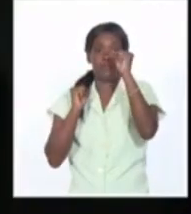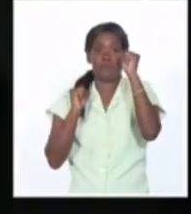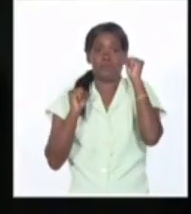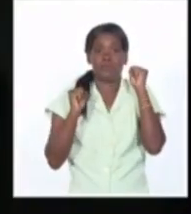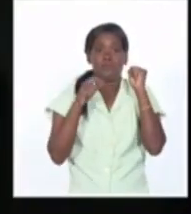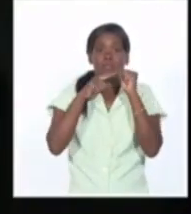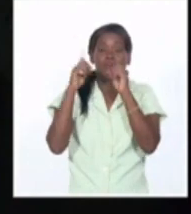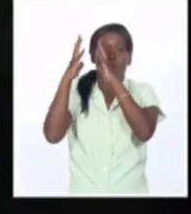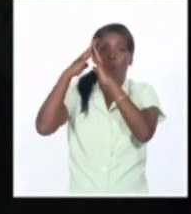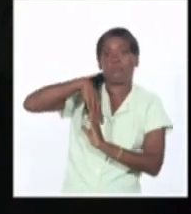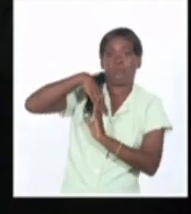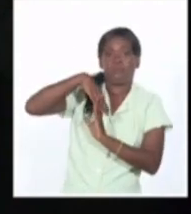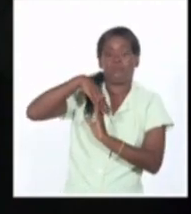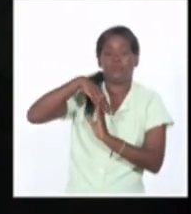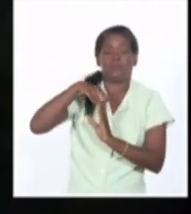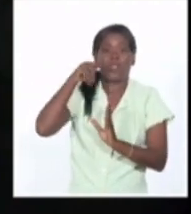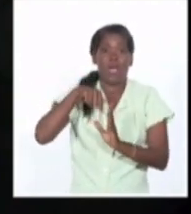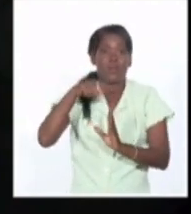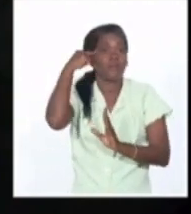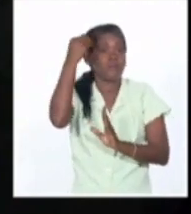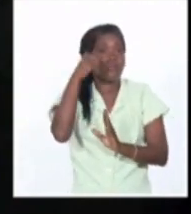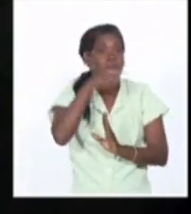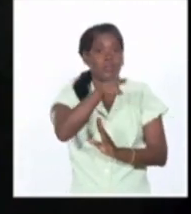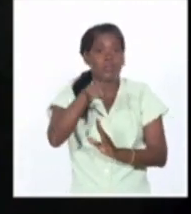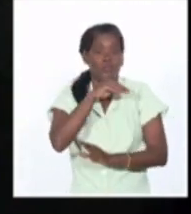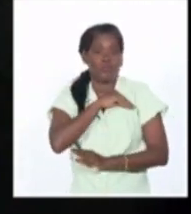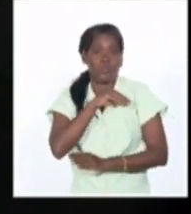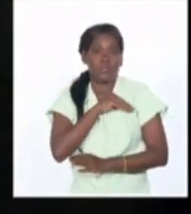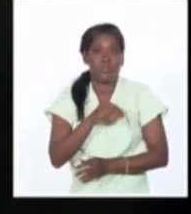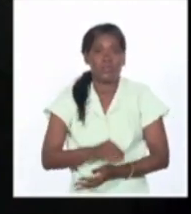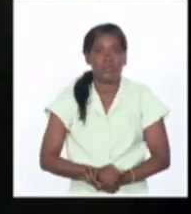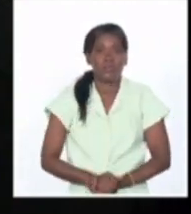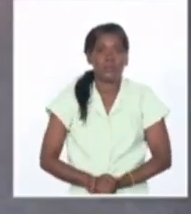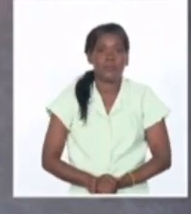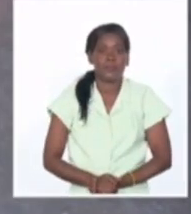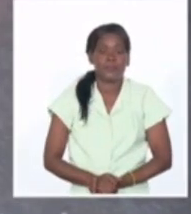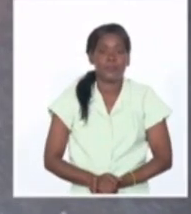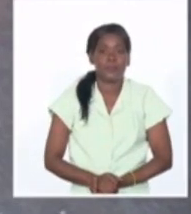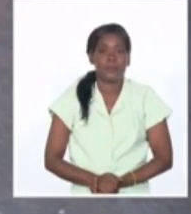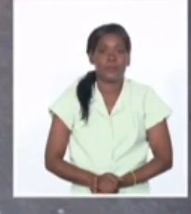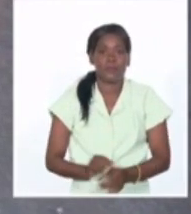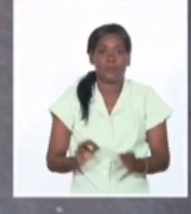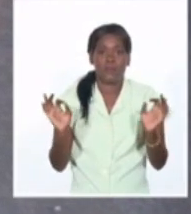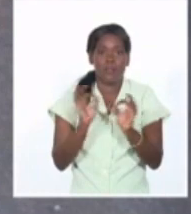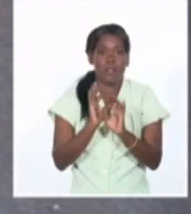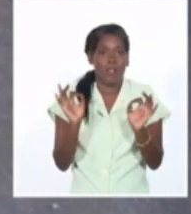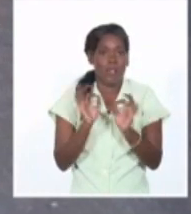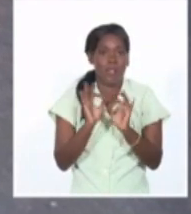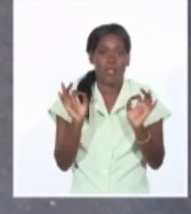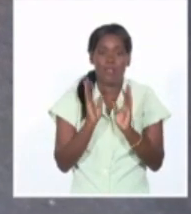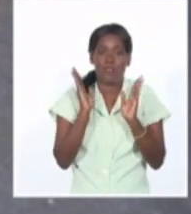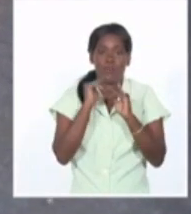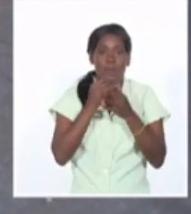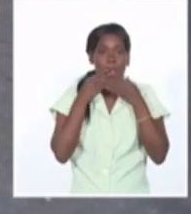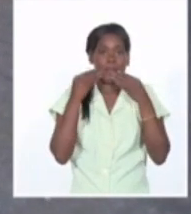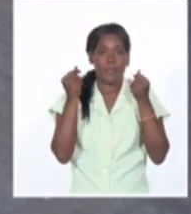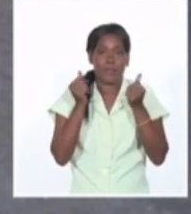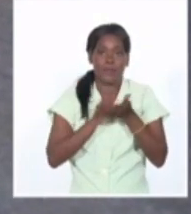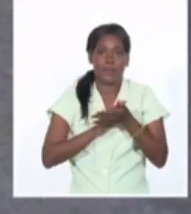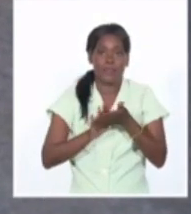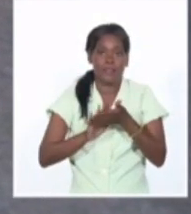salud y condiciones de vida. Por fortuna, hasta este momento no se reportan personas desaparecidas.